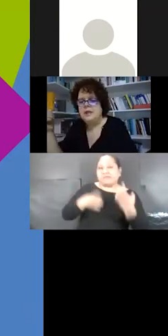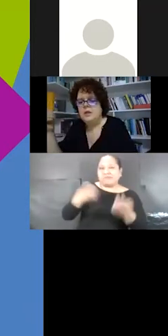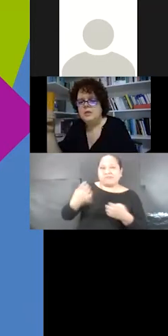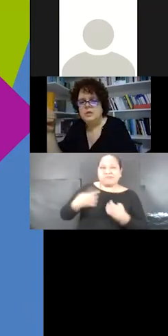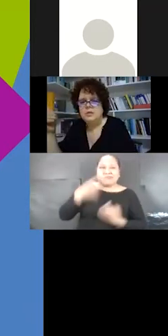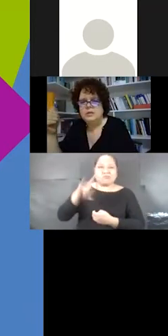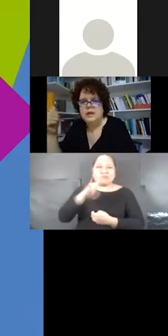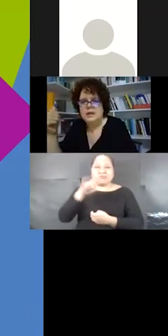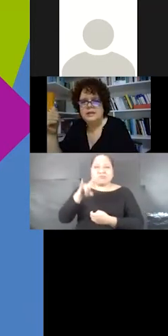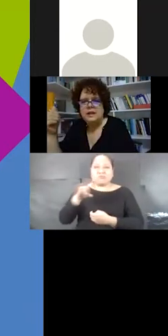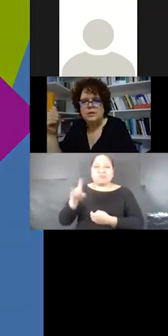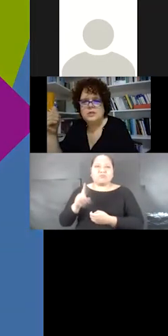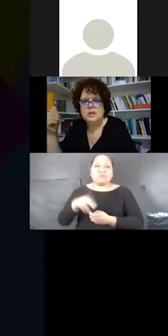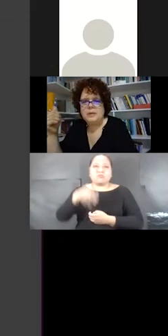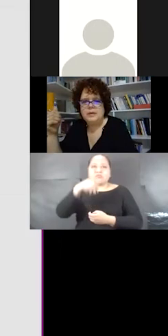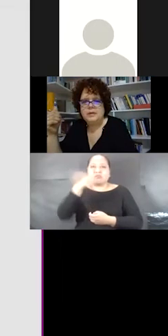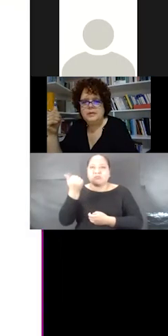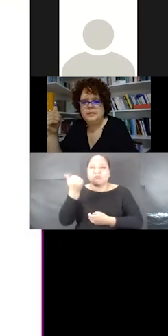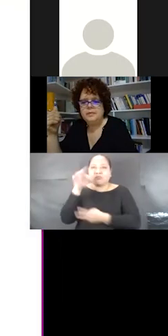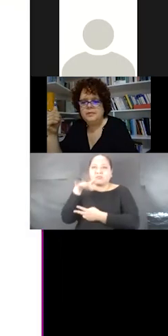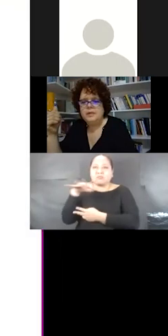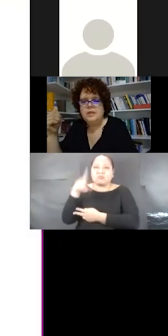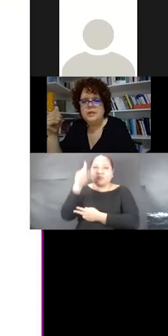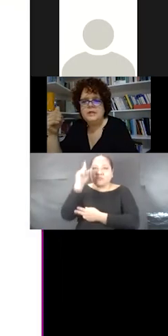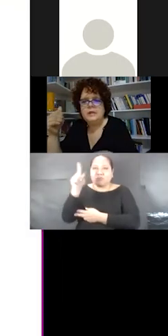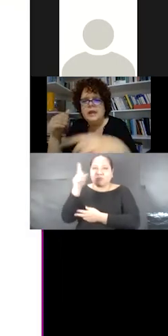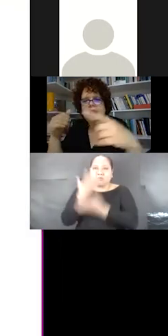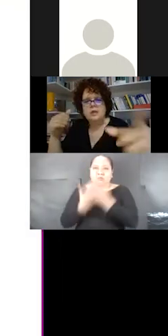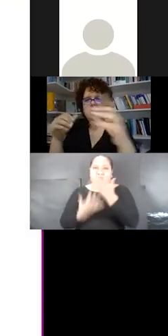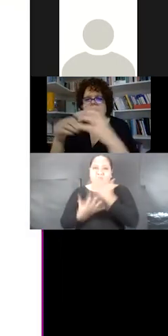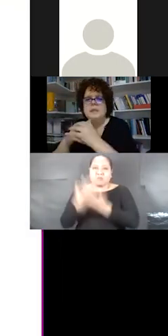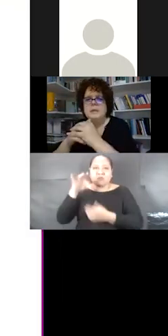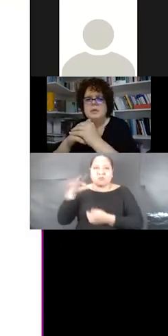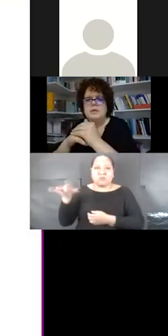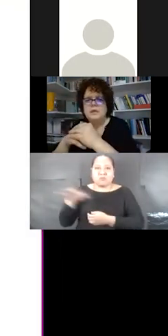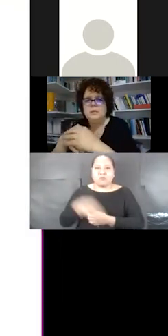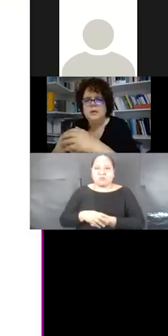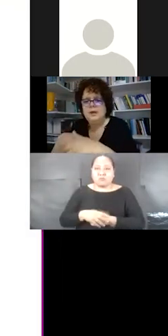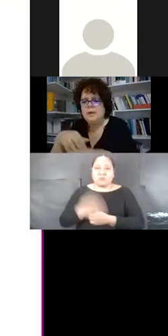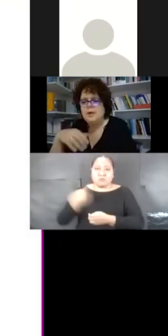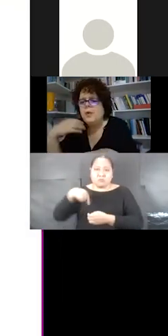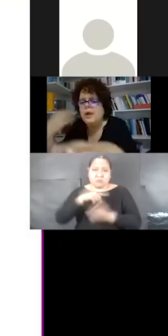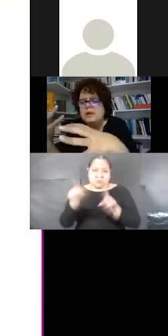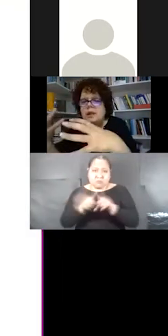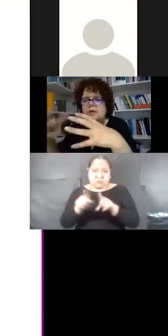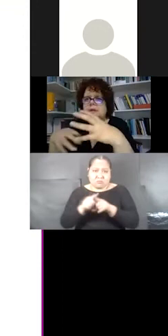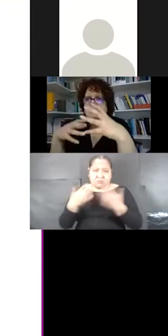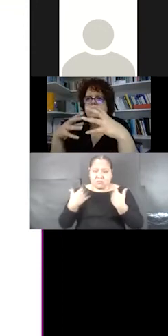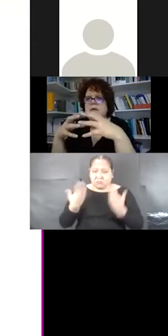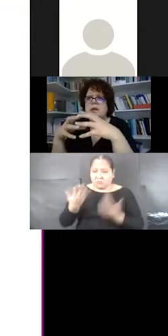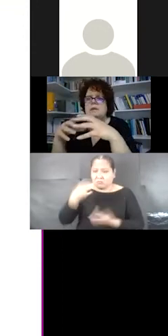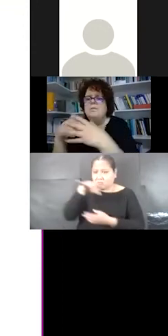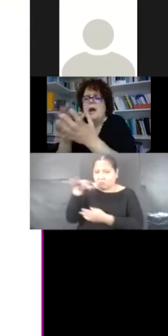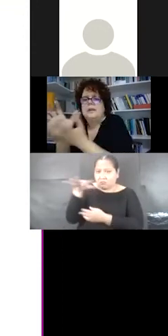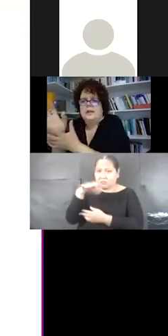más el otro que tiene una sola mano, ¿no? Entonces, nosotros también tenemos nuestro alfabeto manual, pero no es el alfabeto